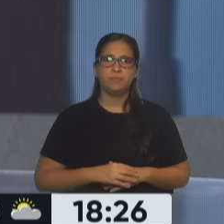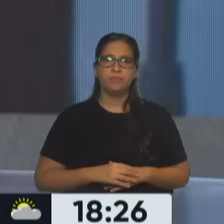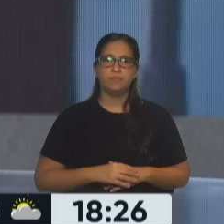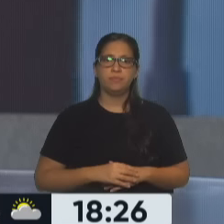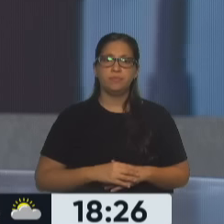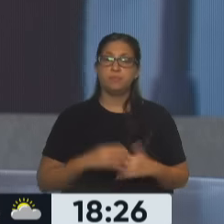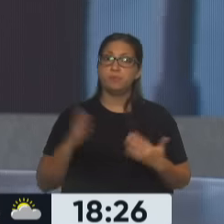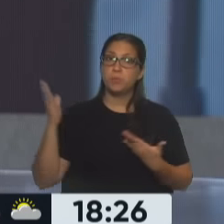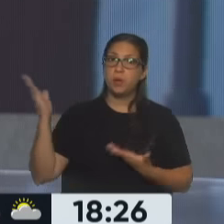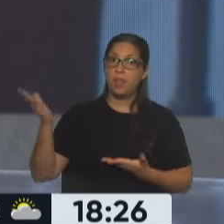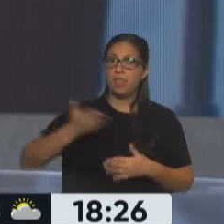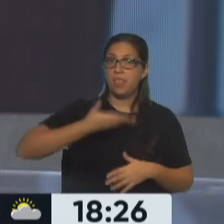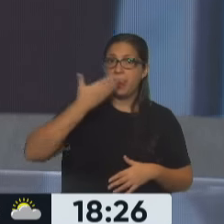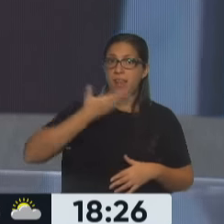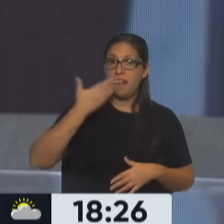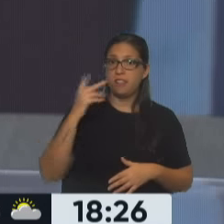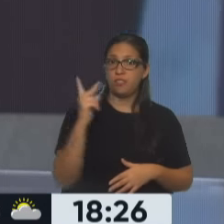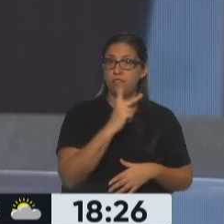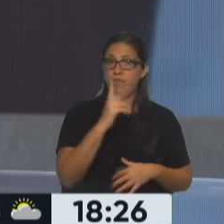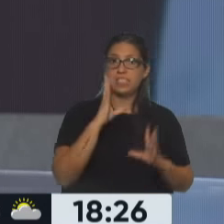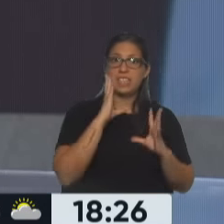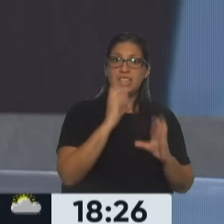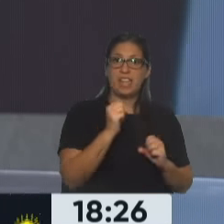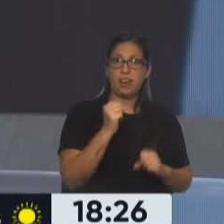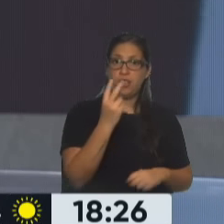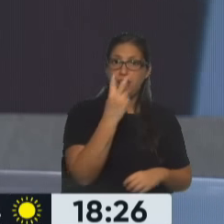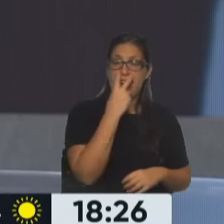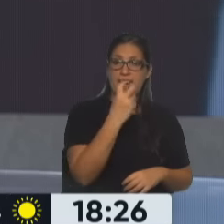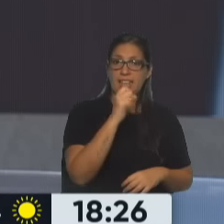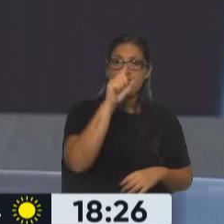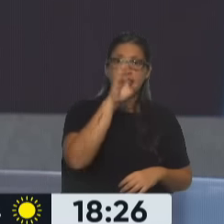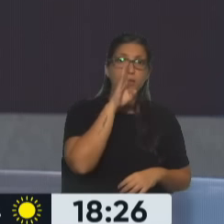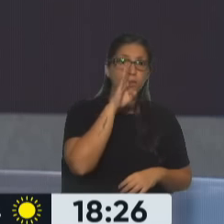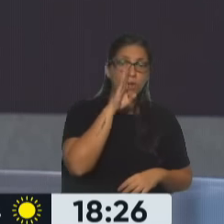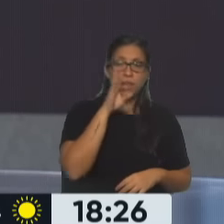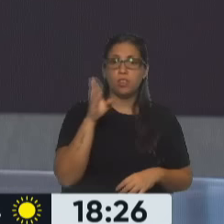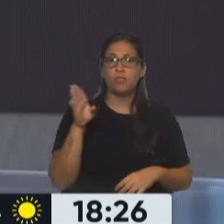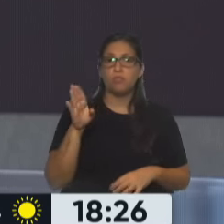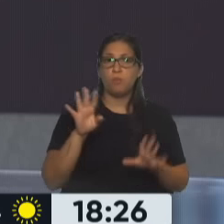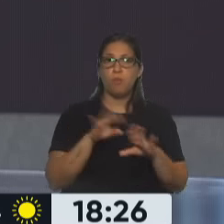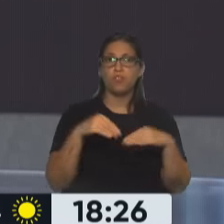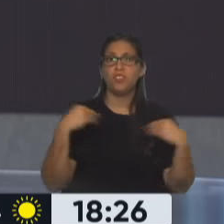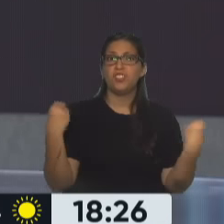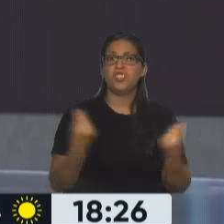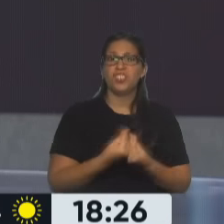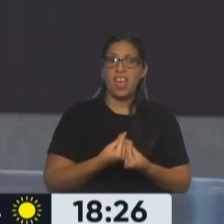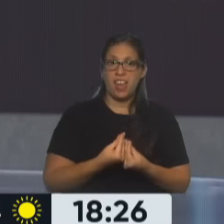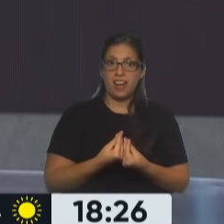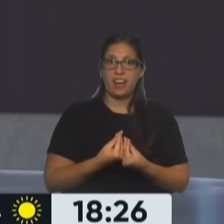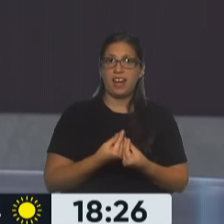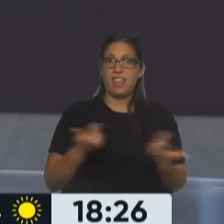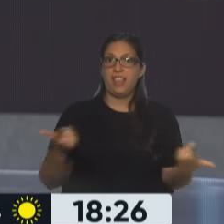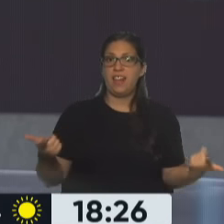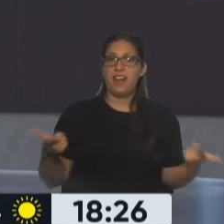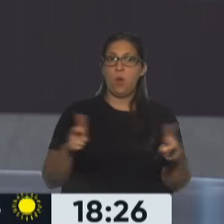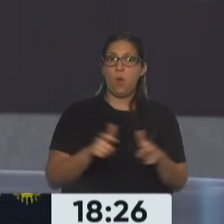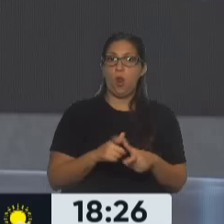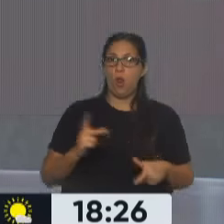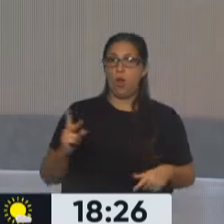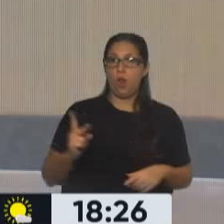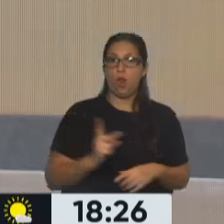Bueno, allí está la declaración por parte del secretario de Energía de los Estados Unidos que coronaba un poco el encuentro que mantuvo con